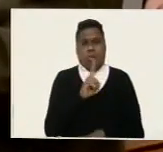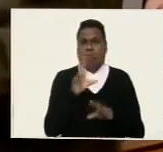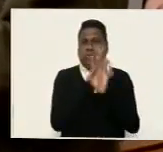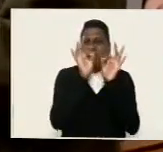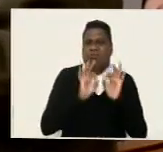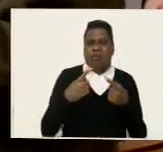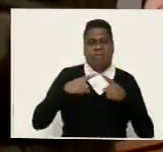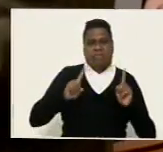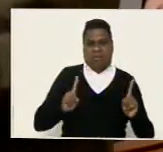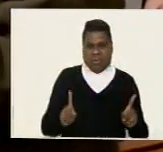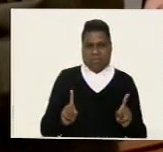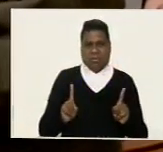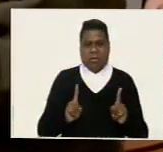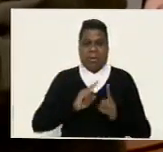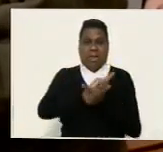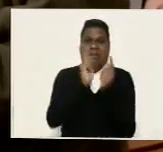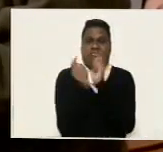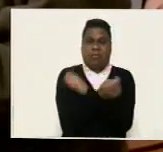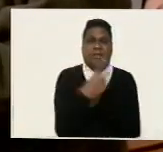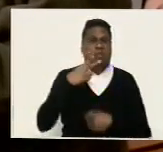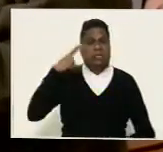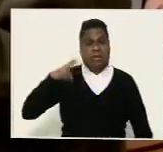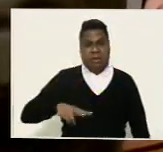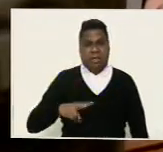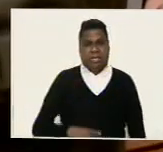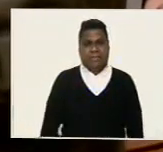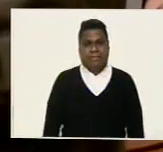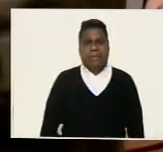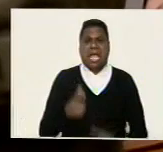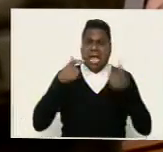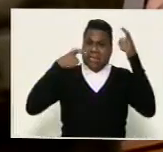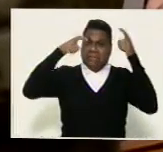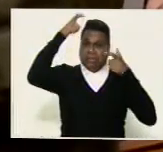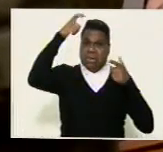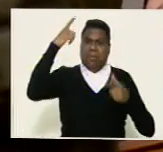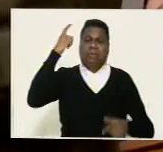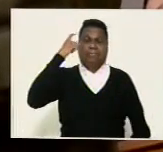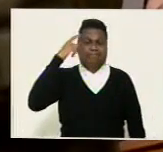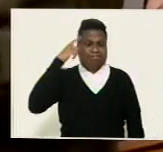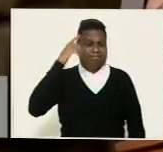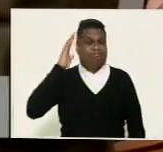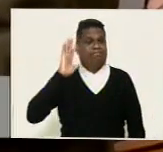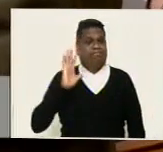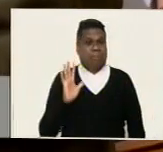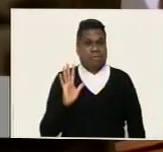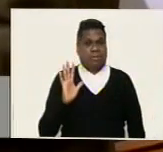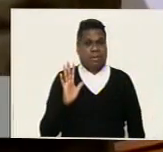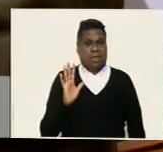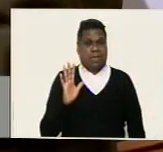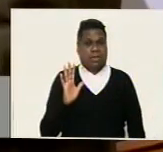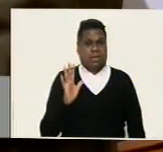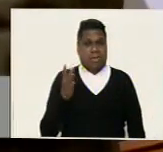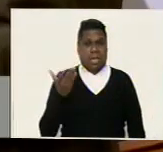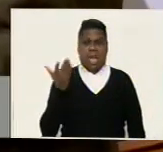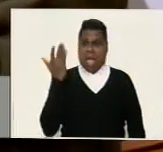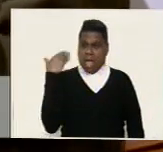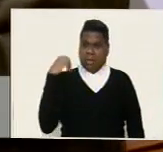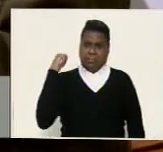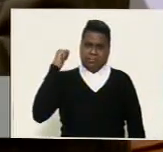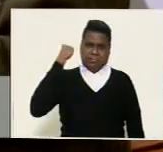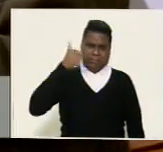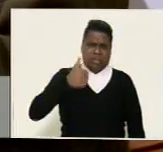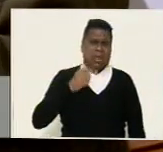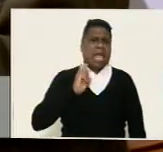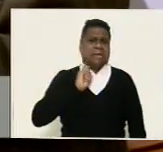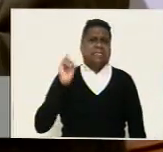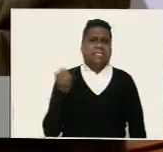dialéctico para la transformación de la realidad. Chávez, desde muy temprano entrado el siglo